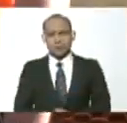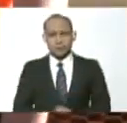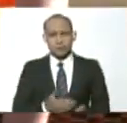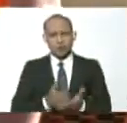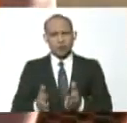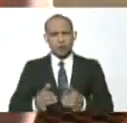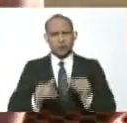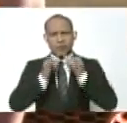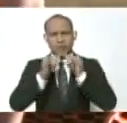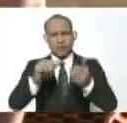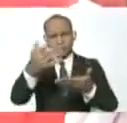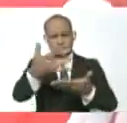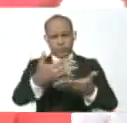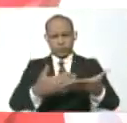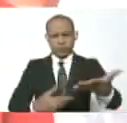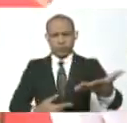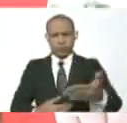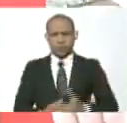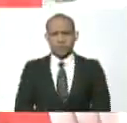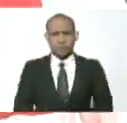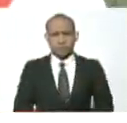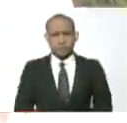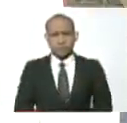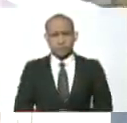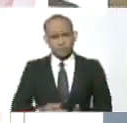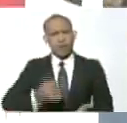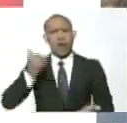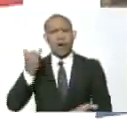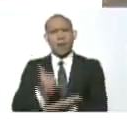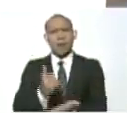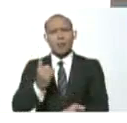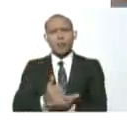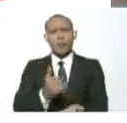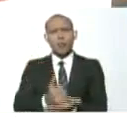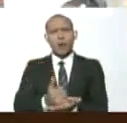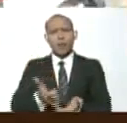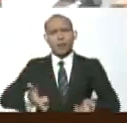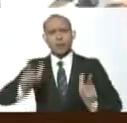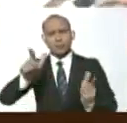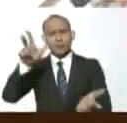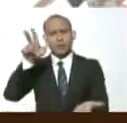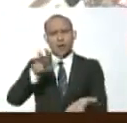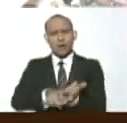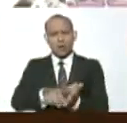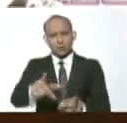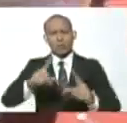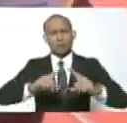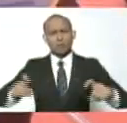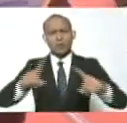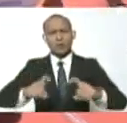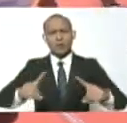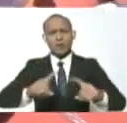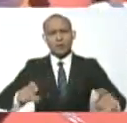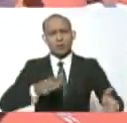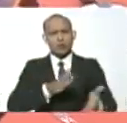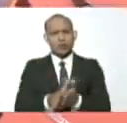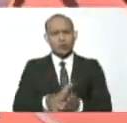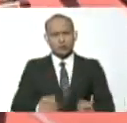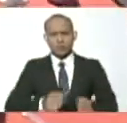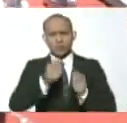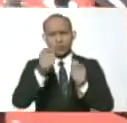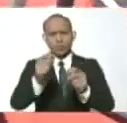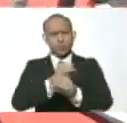de dictámenes periciales como medio de prueba que sustentan los procesos de investigación y permiten el